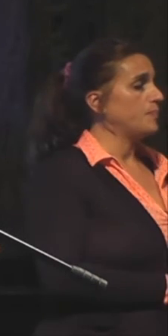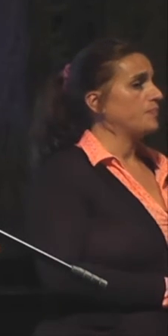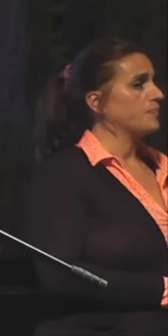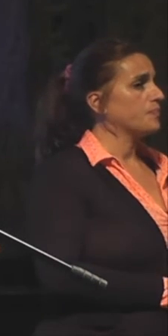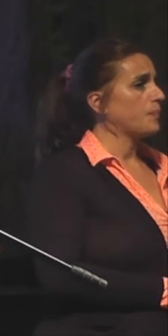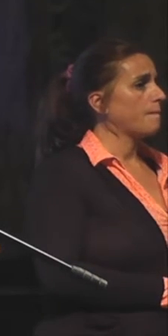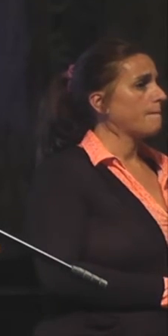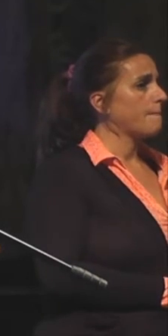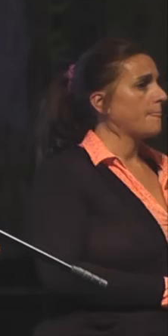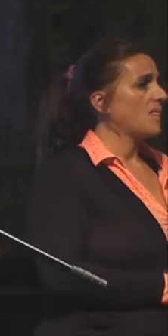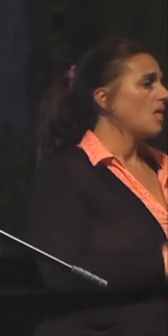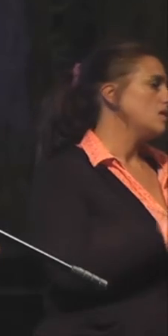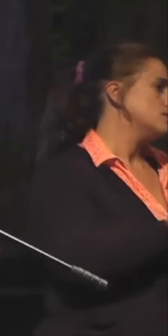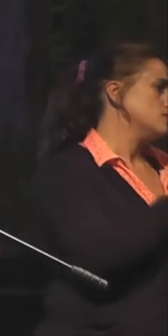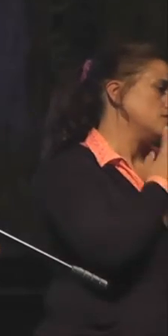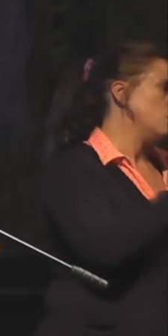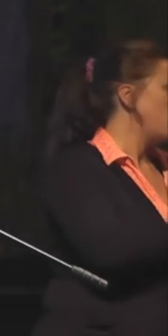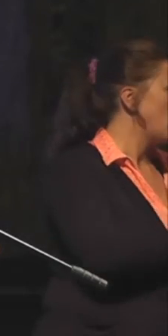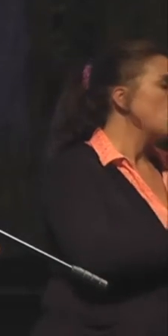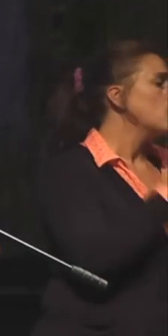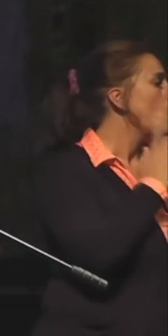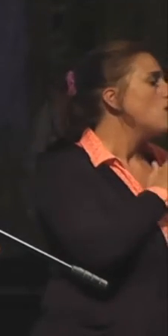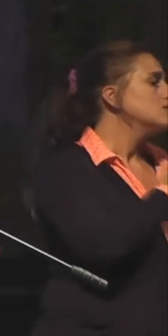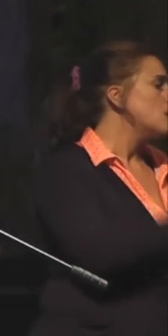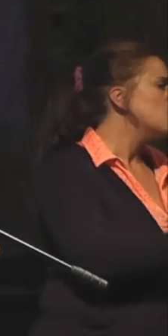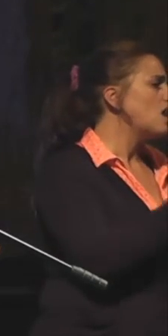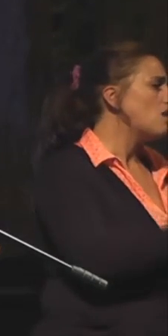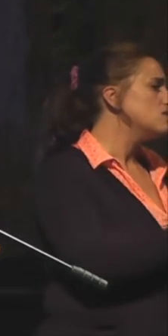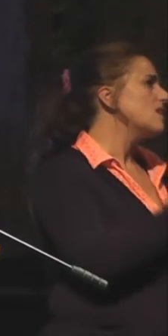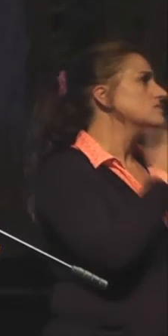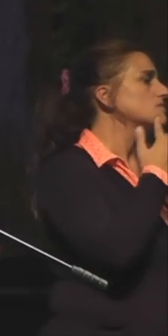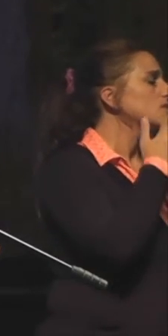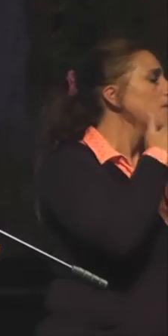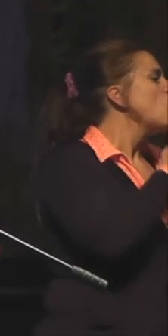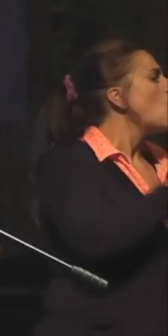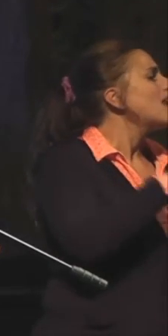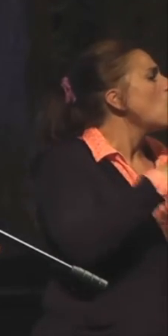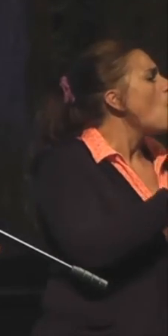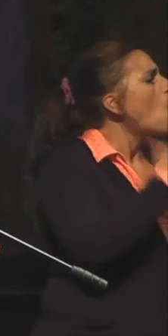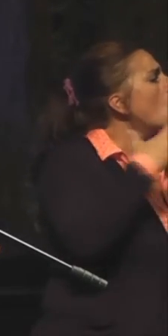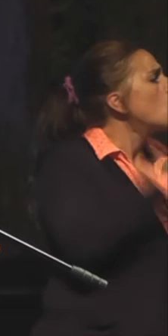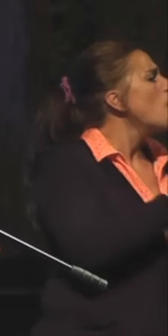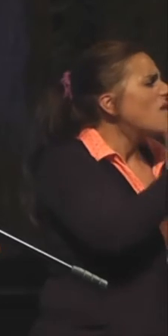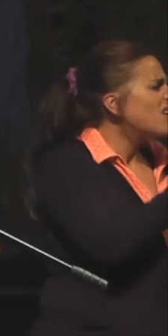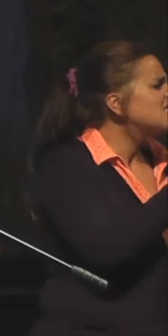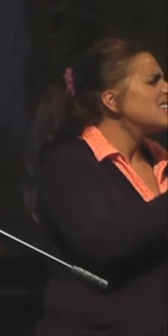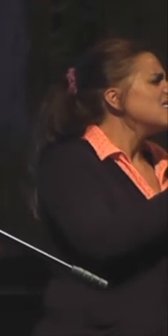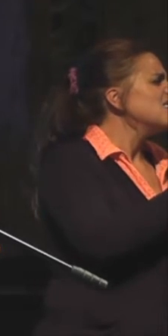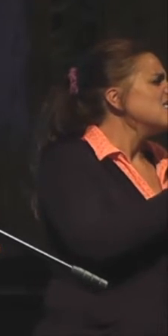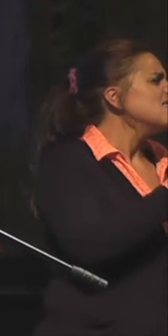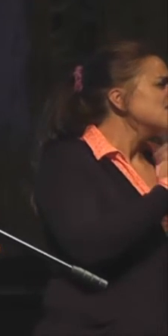y salir de la mediocridad siempre es más fácil juntarse con medio